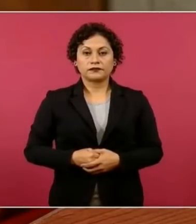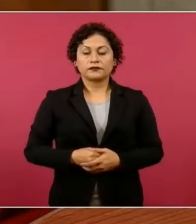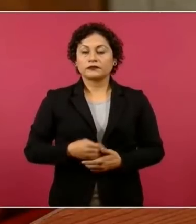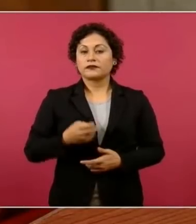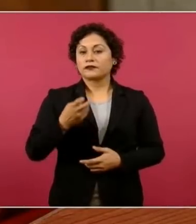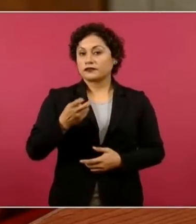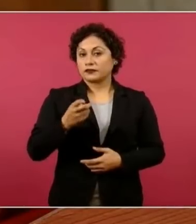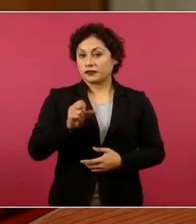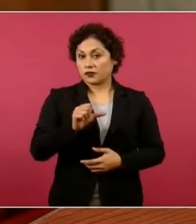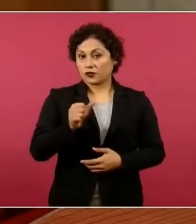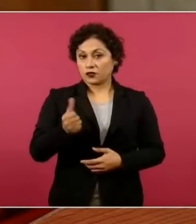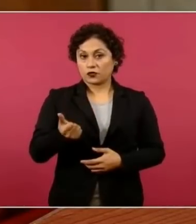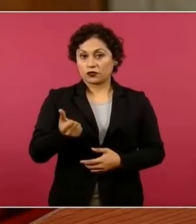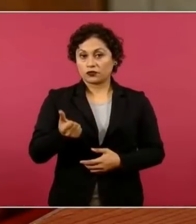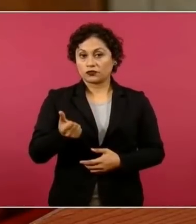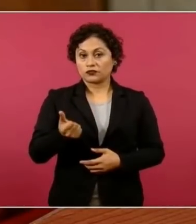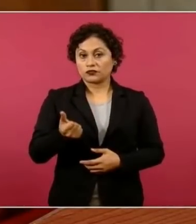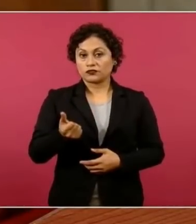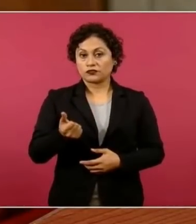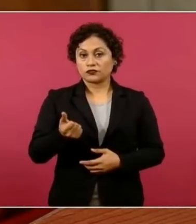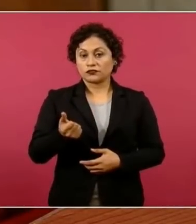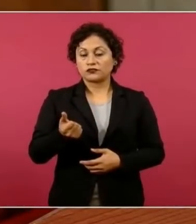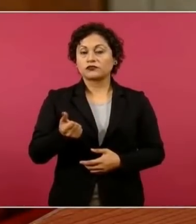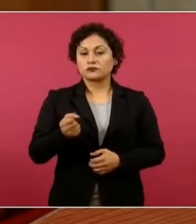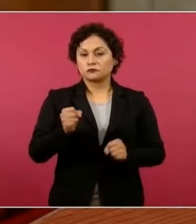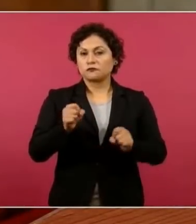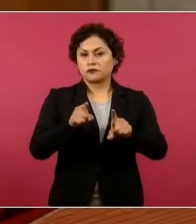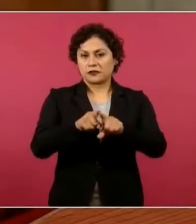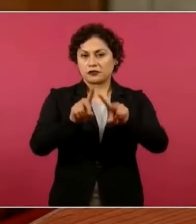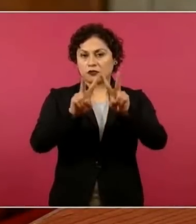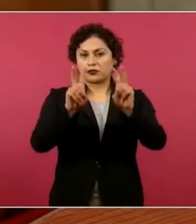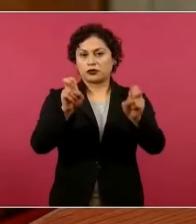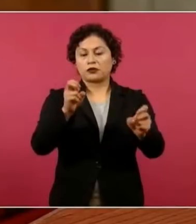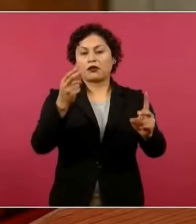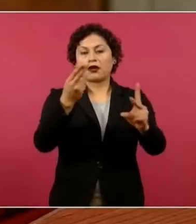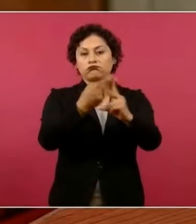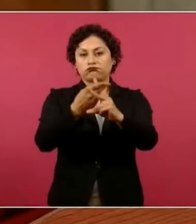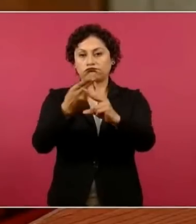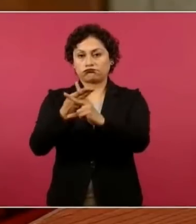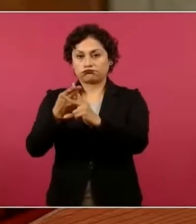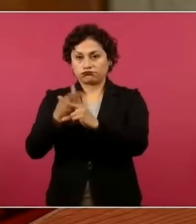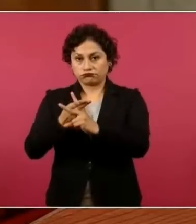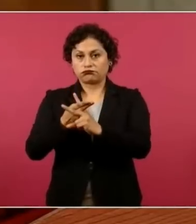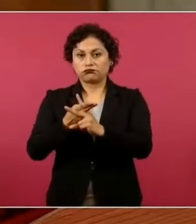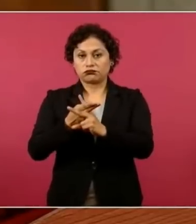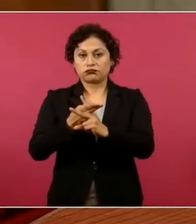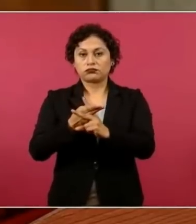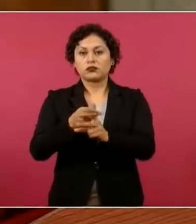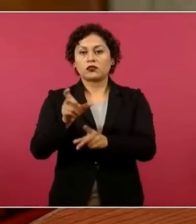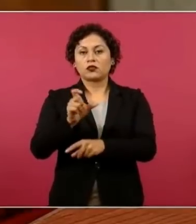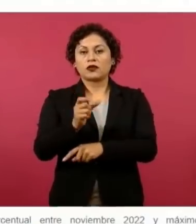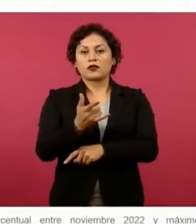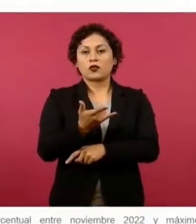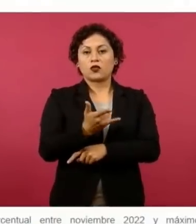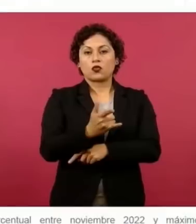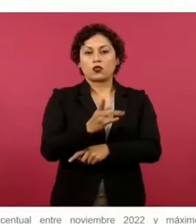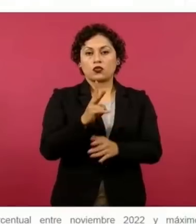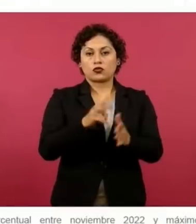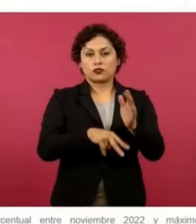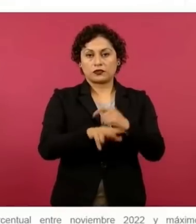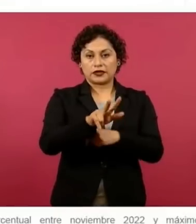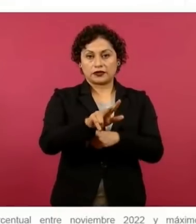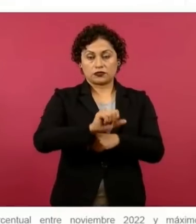Esto es también homicidios a partir del julio del 18, que fue el más